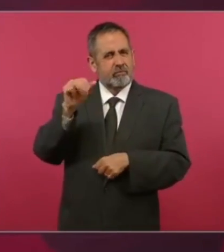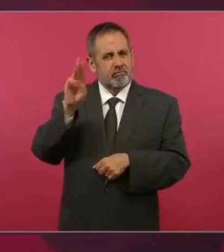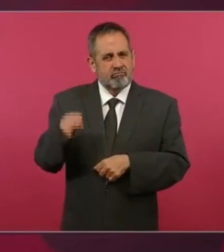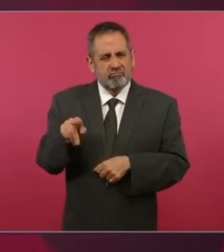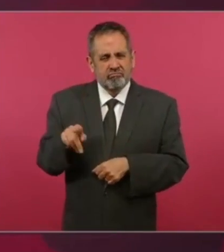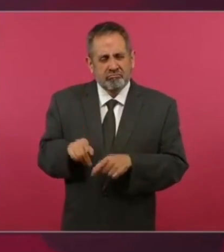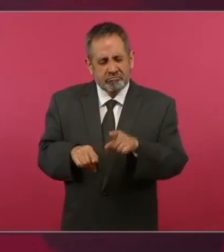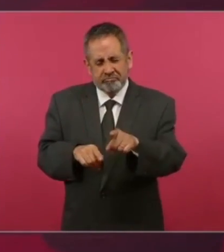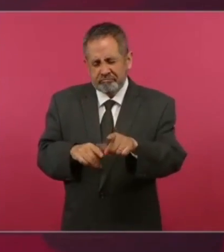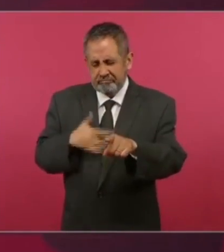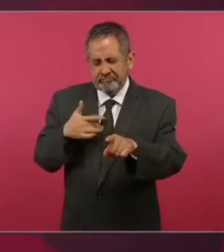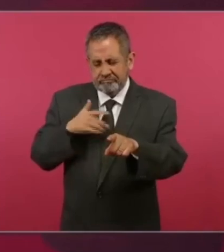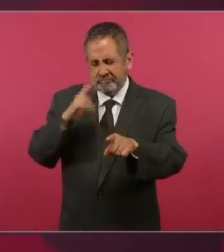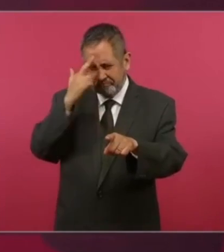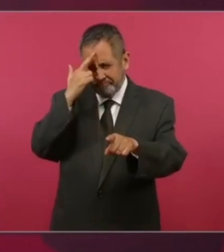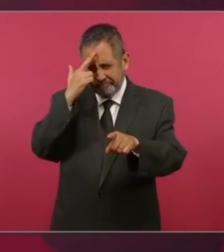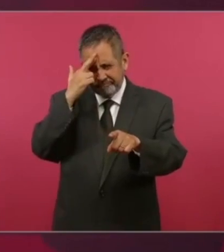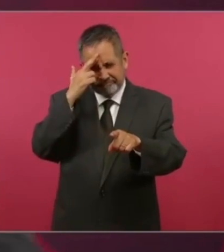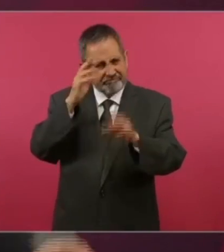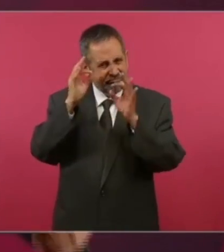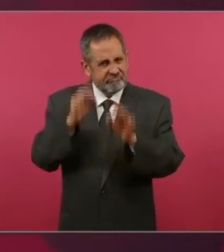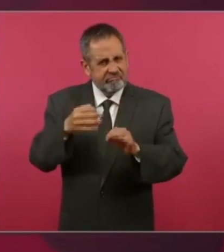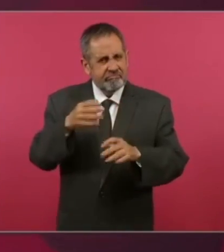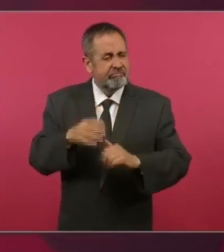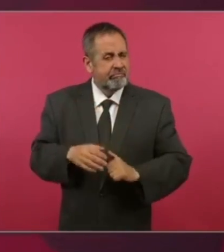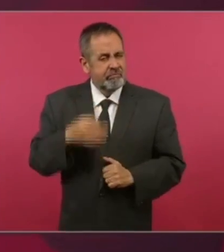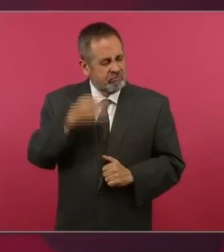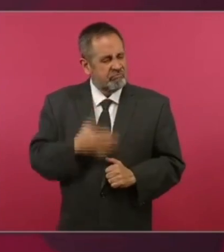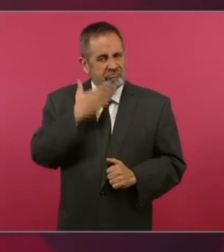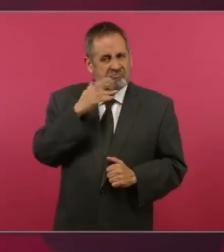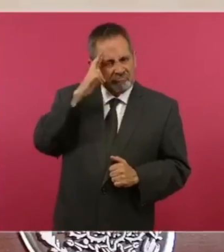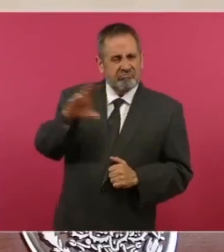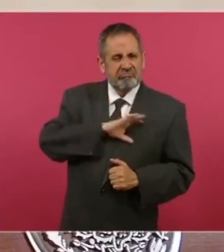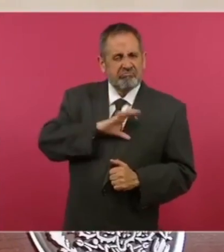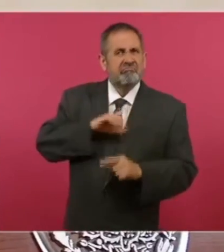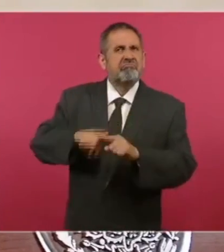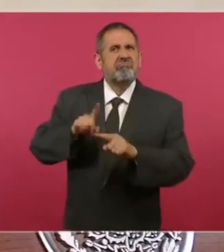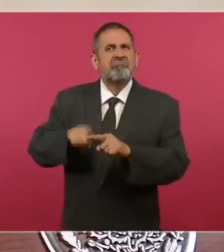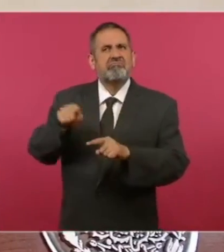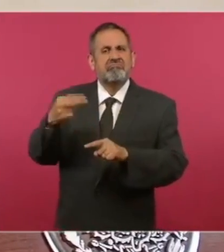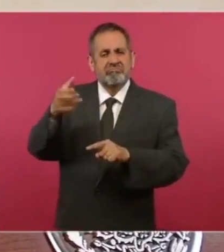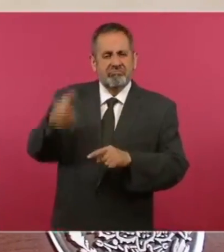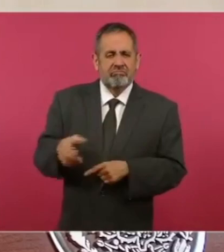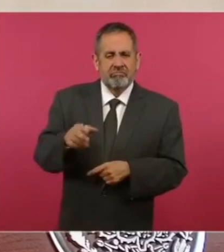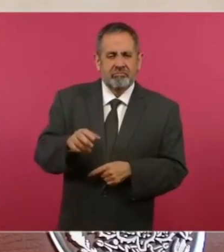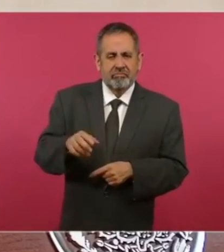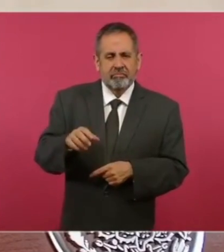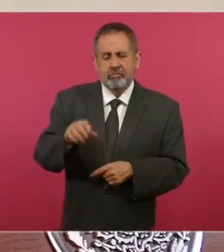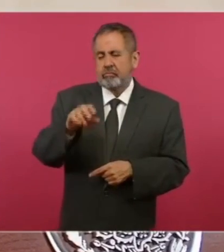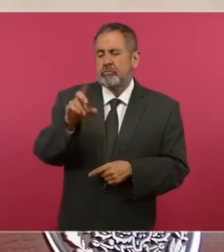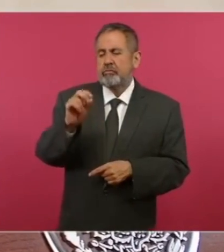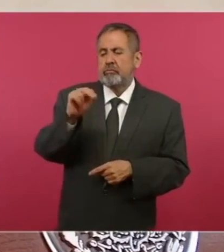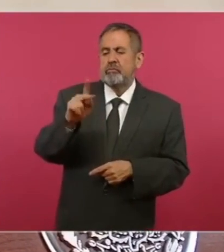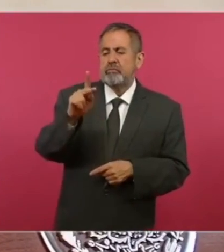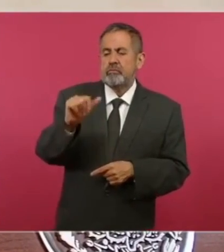que se debe de recordar con cariño y respeto, don Pablo González Casanova.